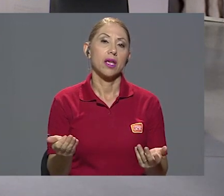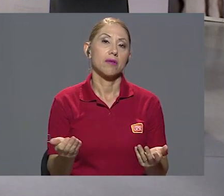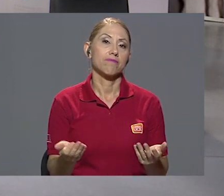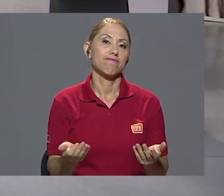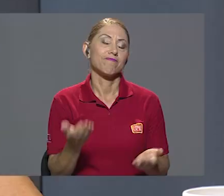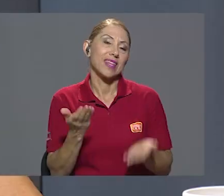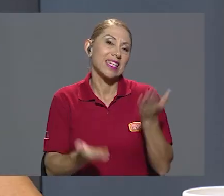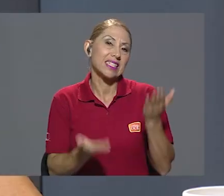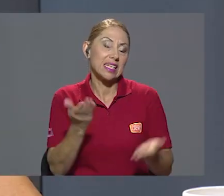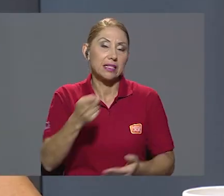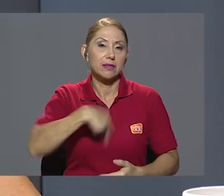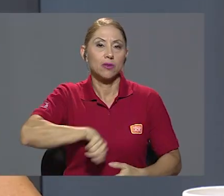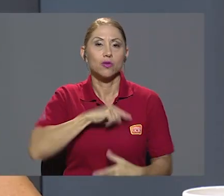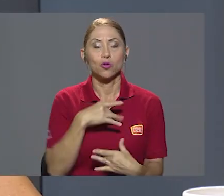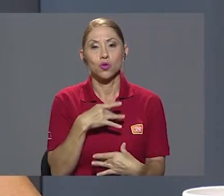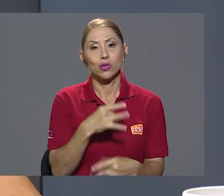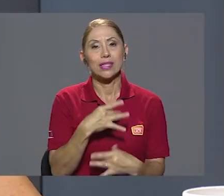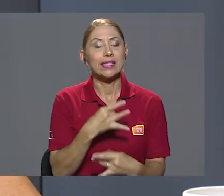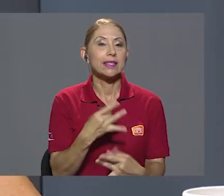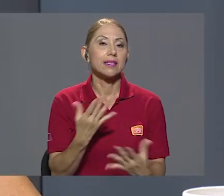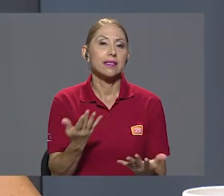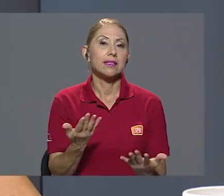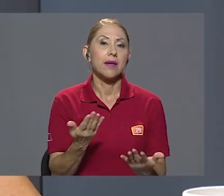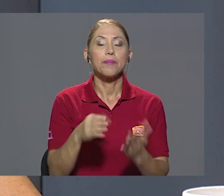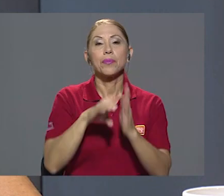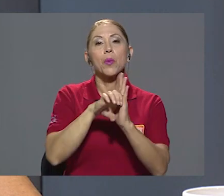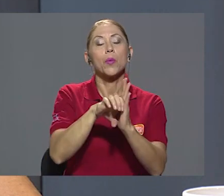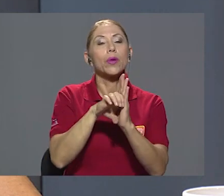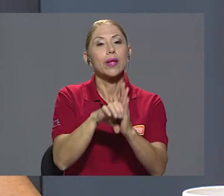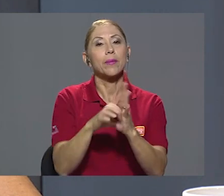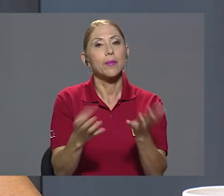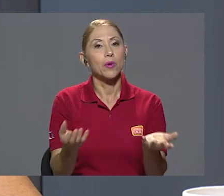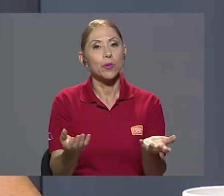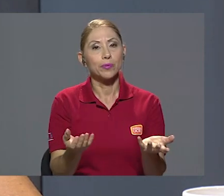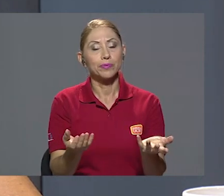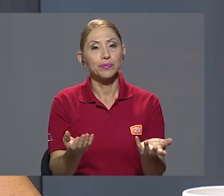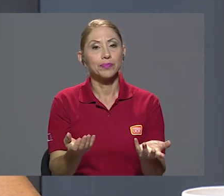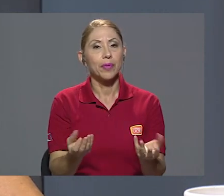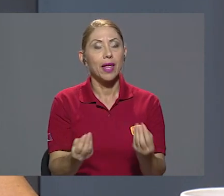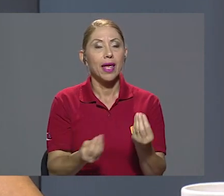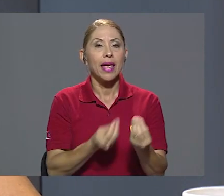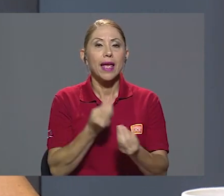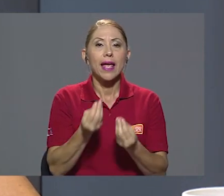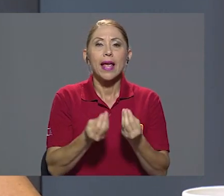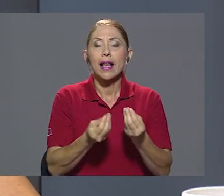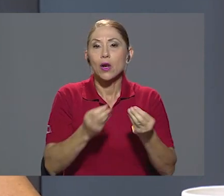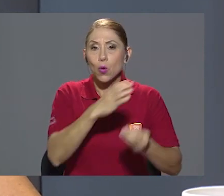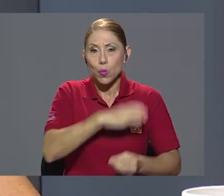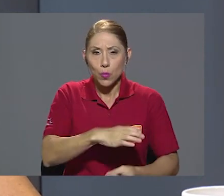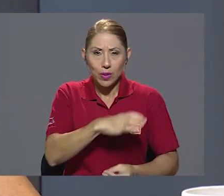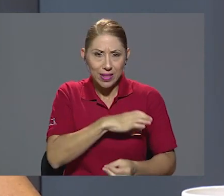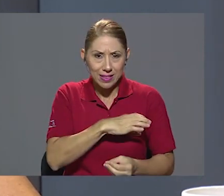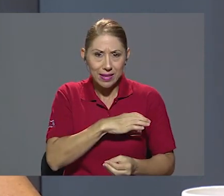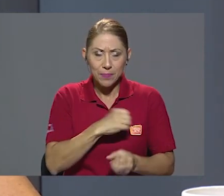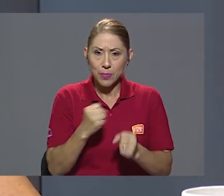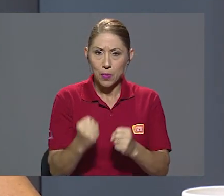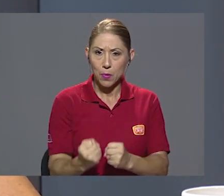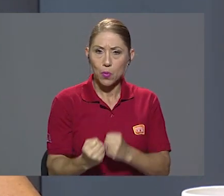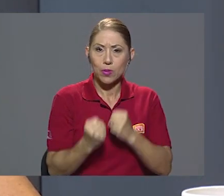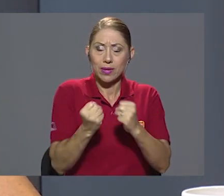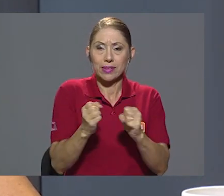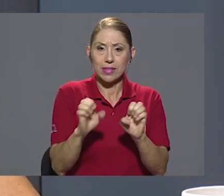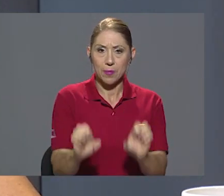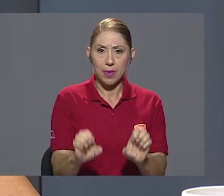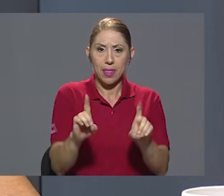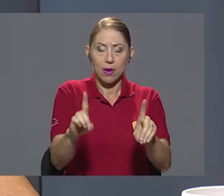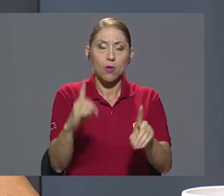quizás en lo que nos interesa a nosotros, por ejemplo, el componente y la potencia pedagógica para